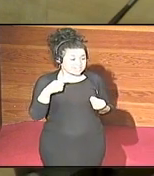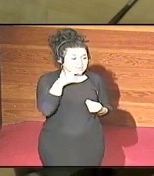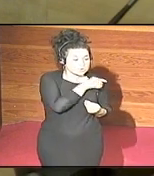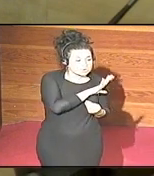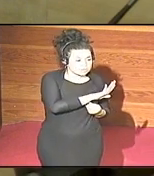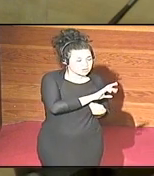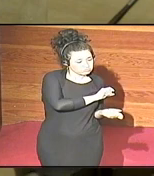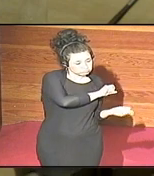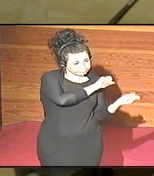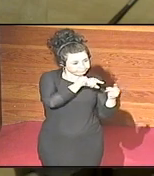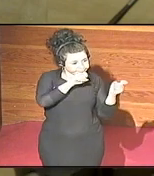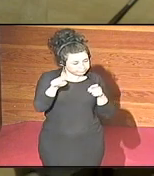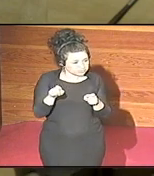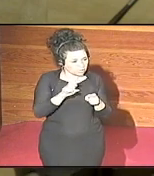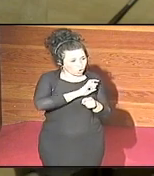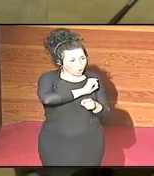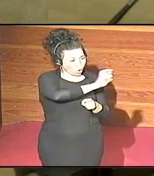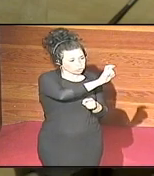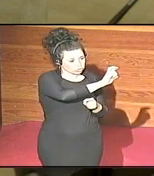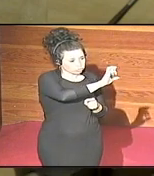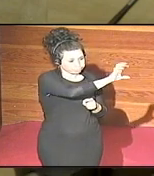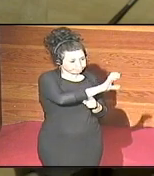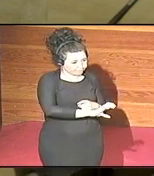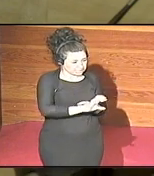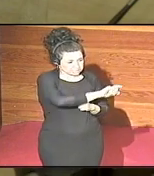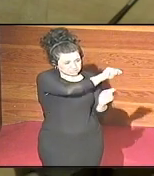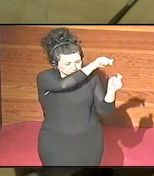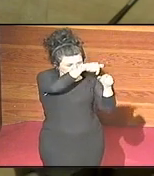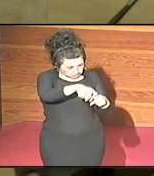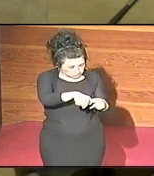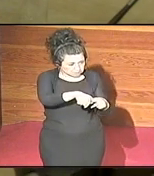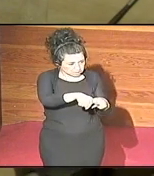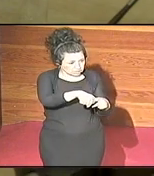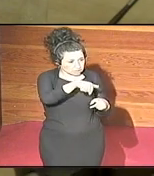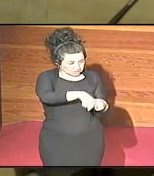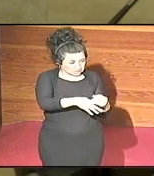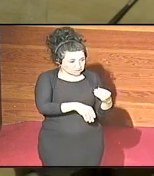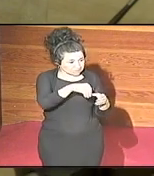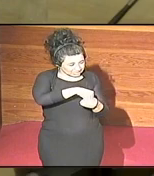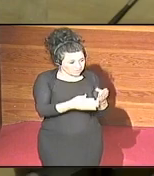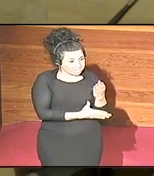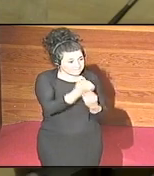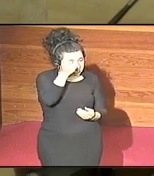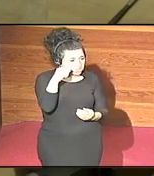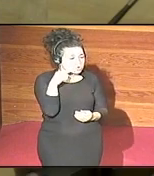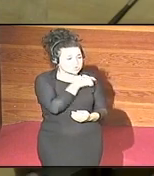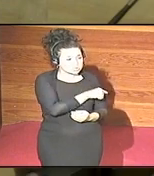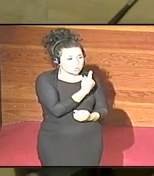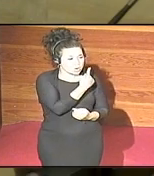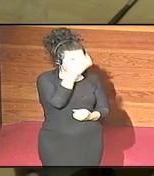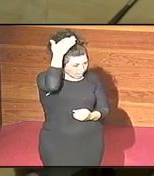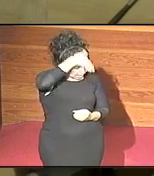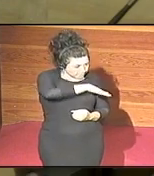otras repúblicas no rusas, dentro de la Federación Rusa, en particular una república,